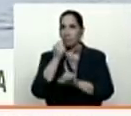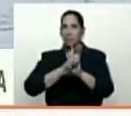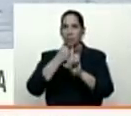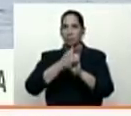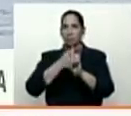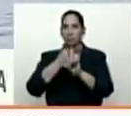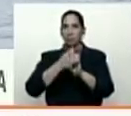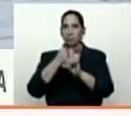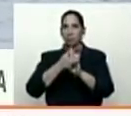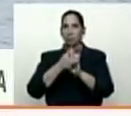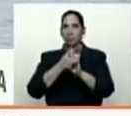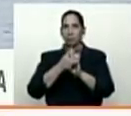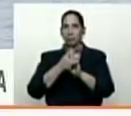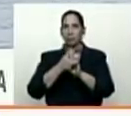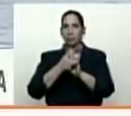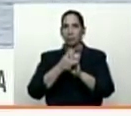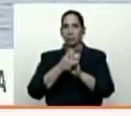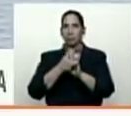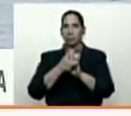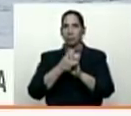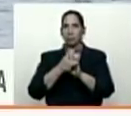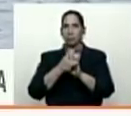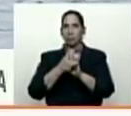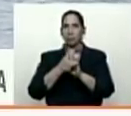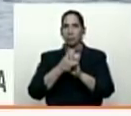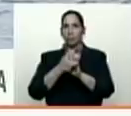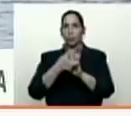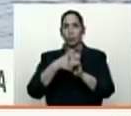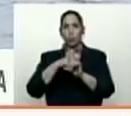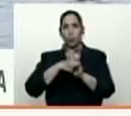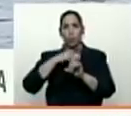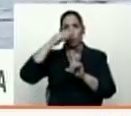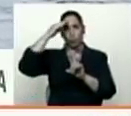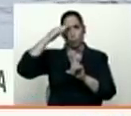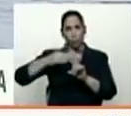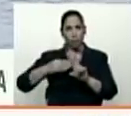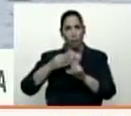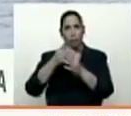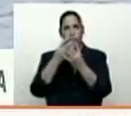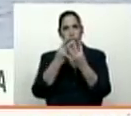En el pueblo, en nuestros soldados, nuestras soldadas,